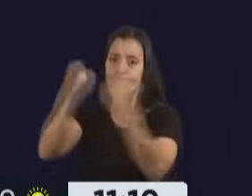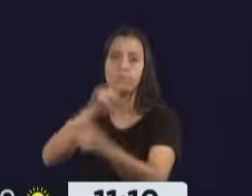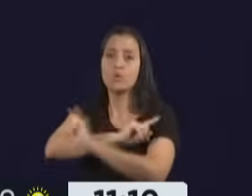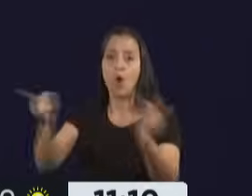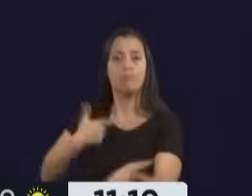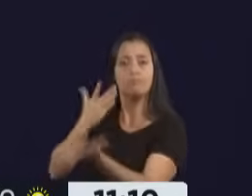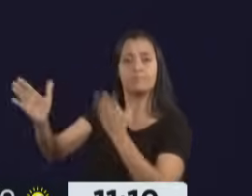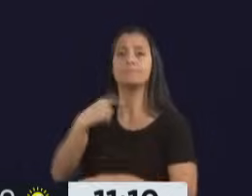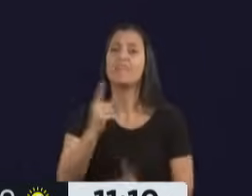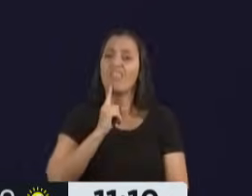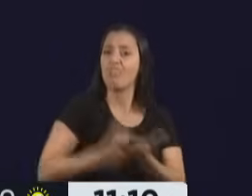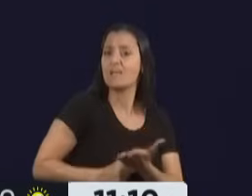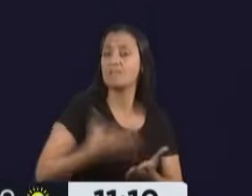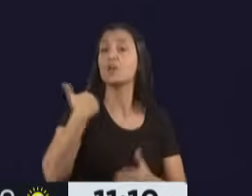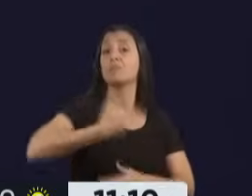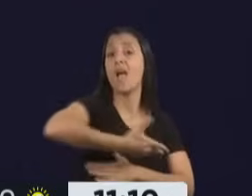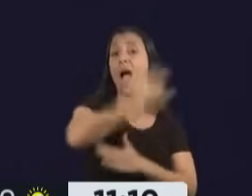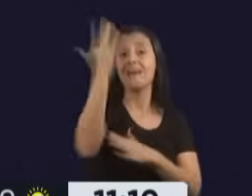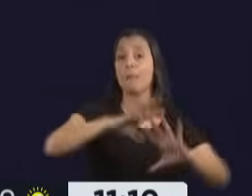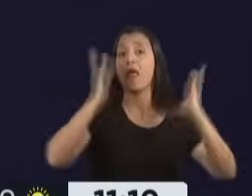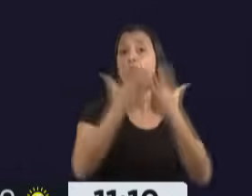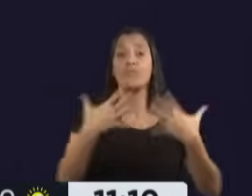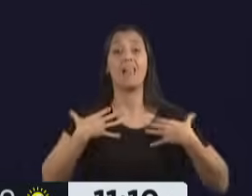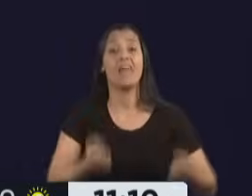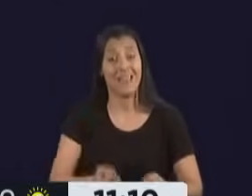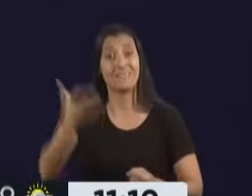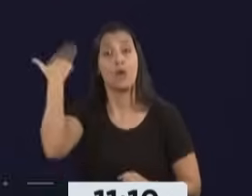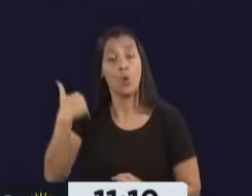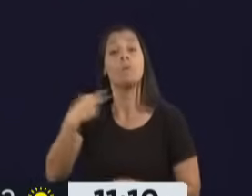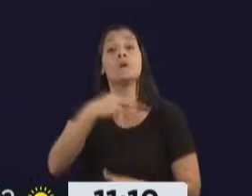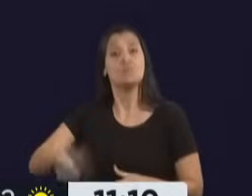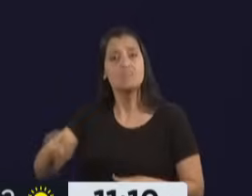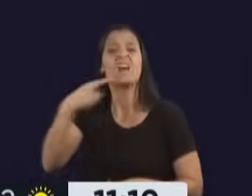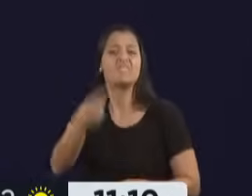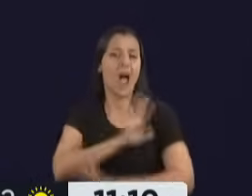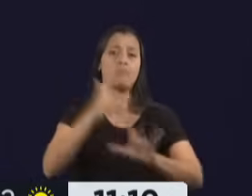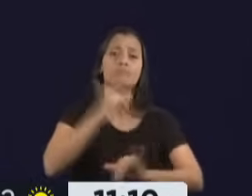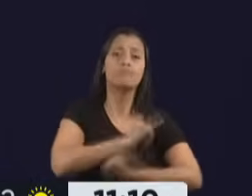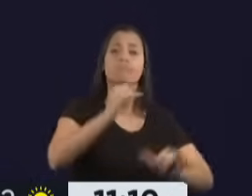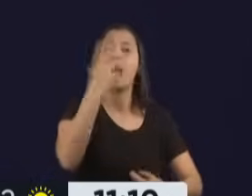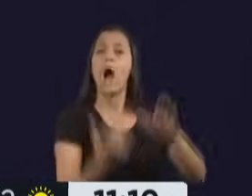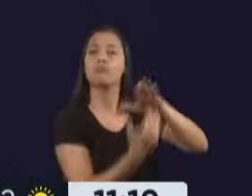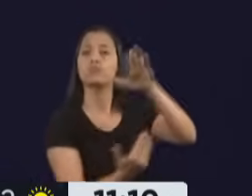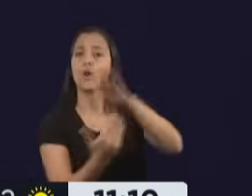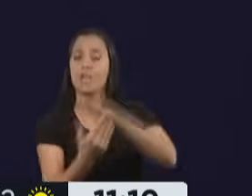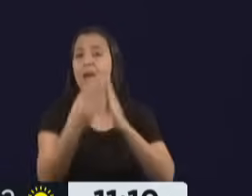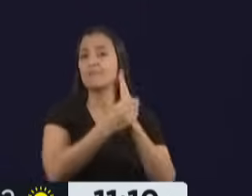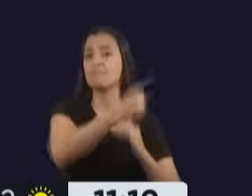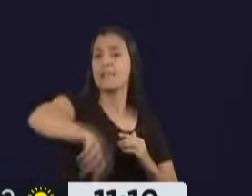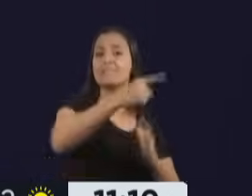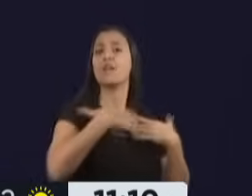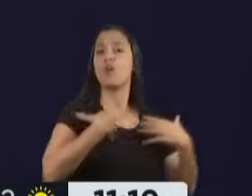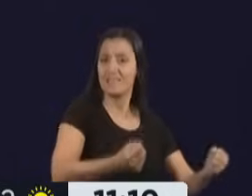se comunicó en la Asamblea Mundial de la Salud que se realizó en Ginebra, en Suiza, donde autoridades del Ministerio de Salud y de Cancillería